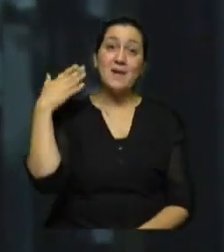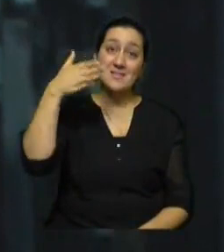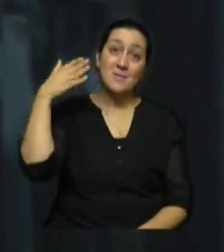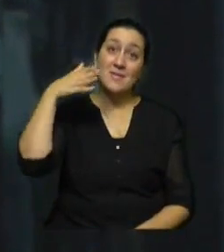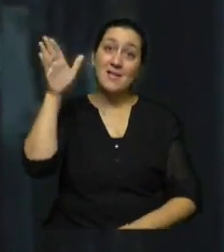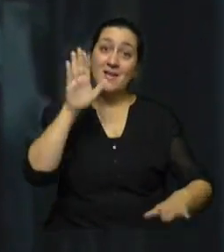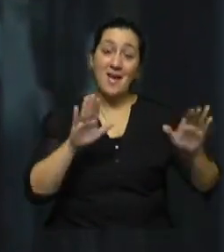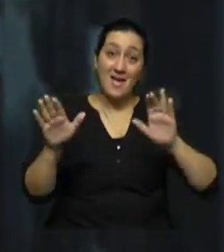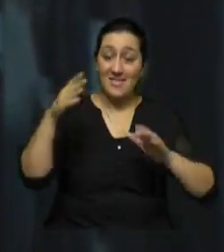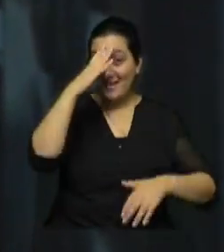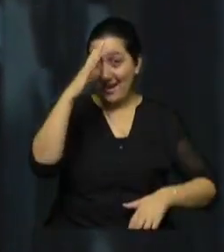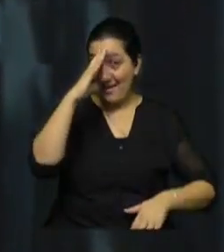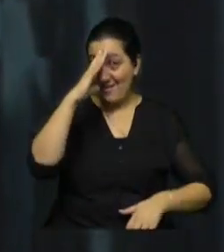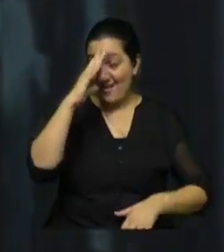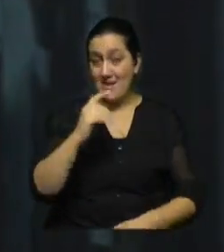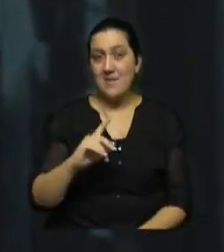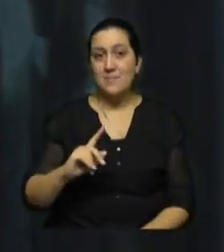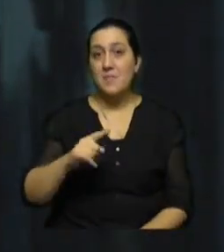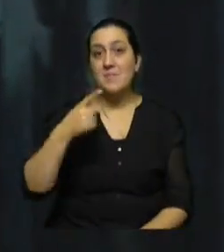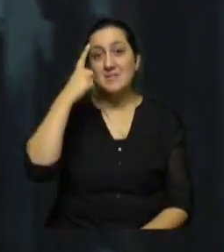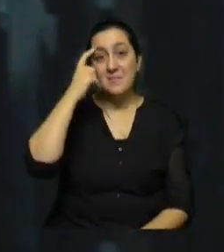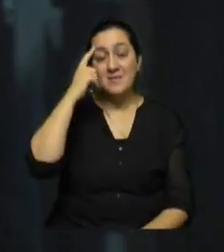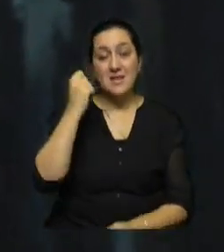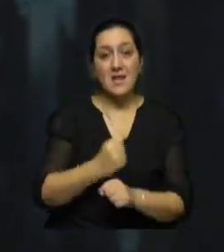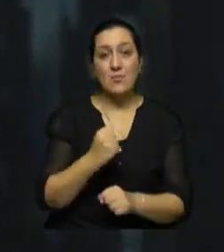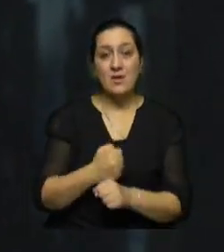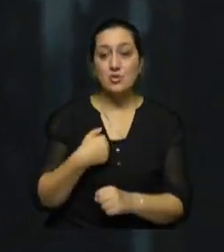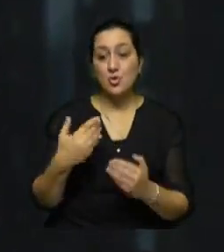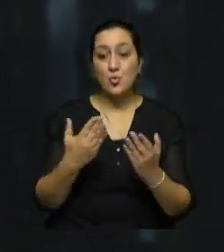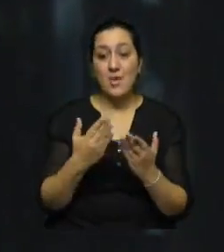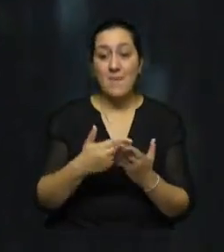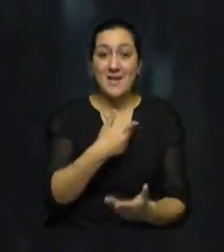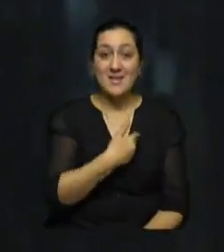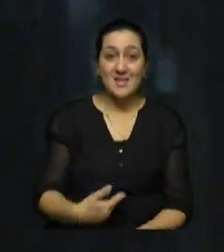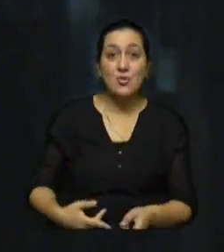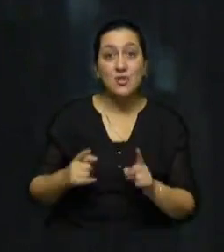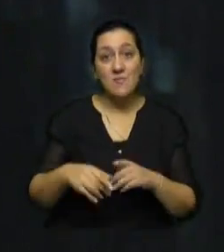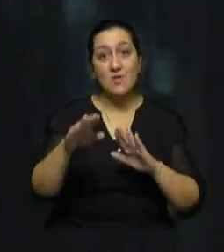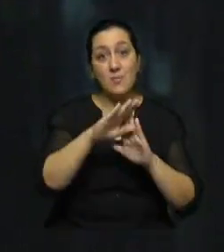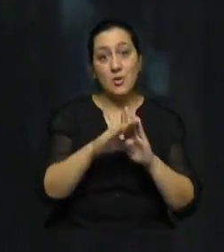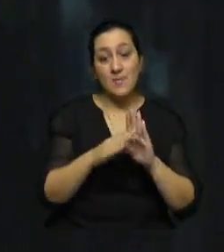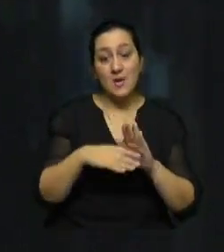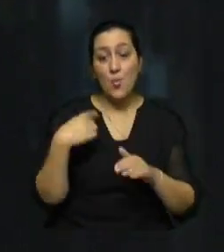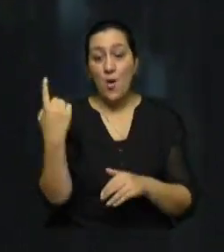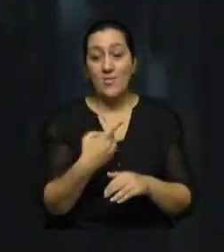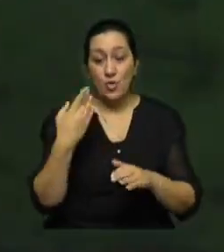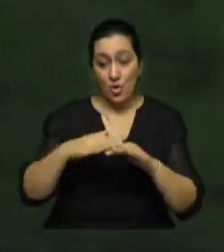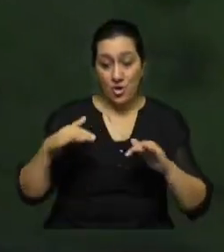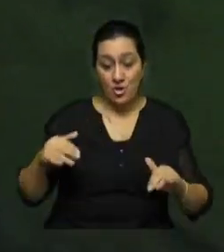Entonces, bueno, después de mis primeras experiencias laborales, mientras estudiaba magisterio, también fue en el programa Nuestros Niños,